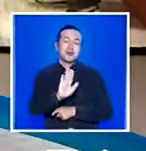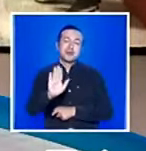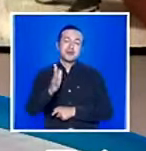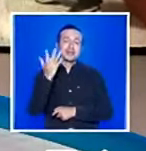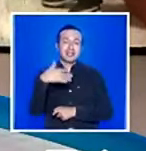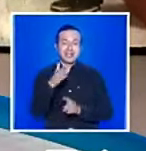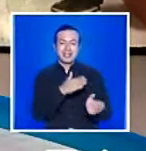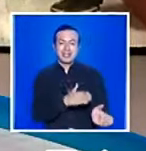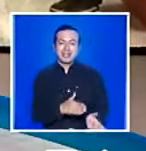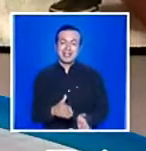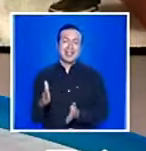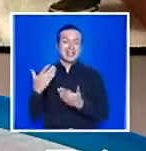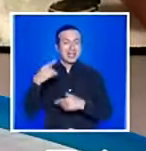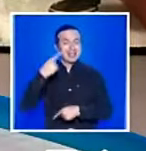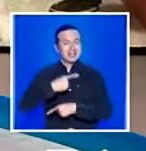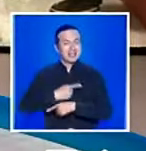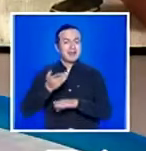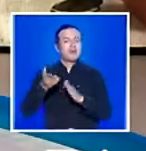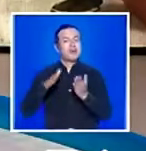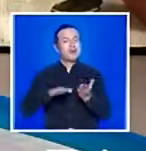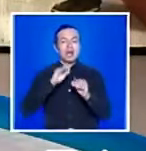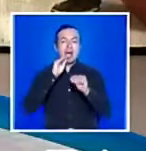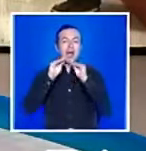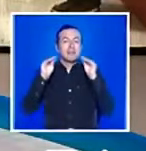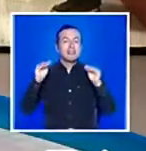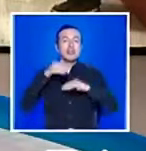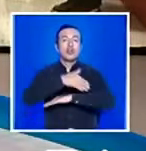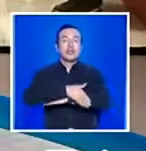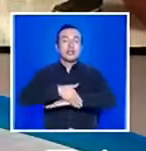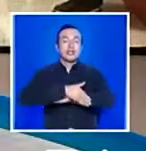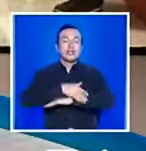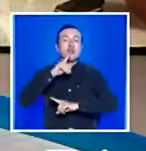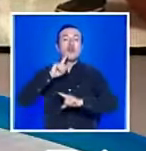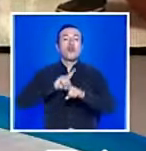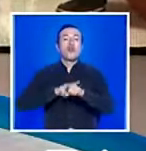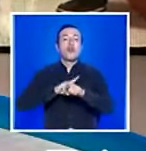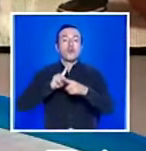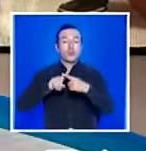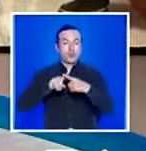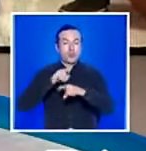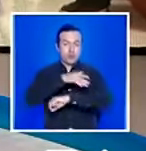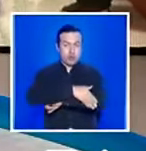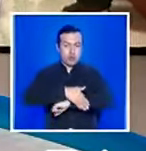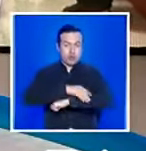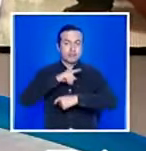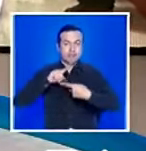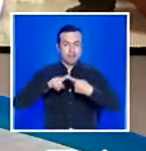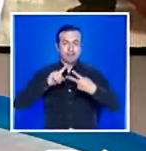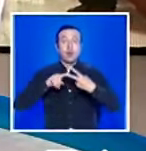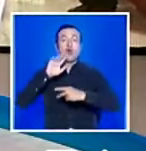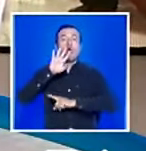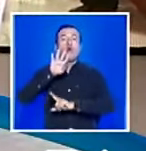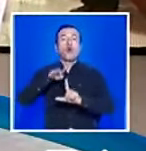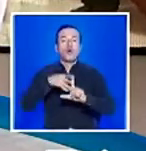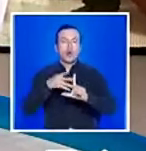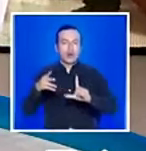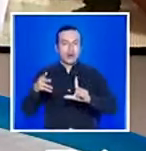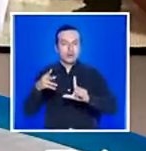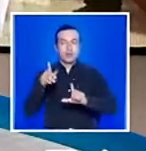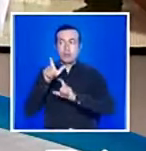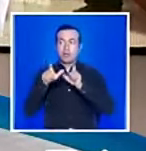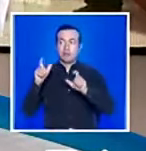esta época de finados. Miriancita, reiteremos la dirección y los horarios para que nuestros amigos televidentes, nuestros vecinos que nos están